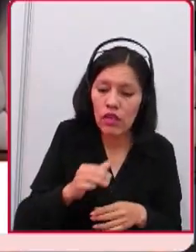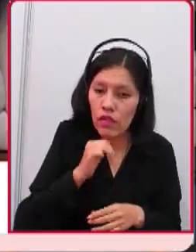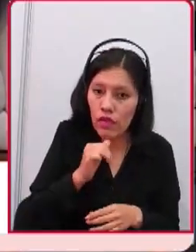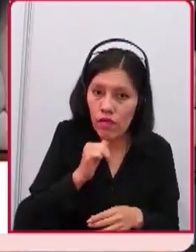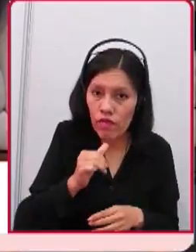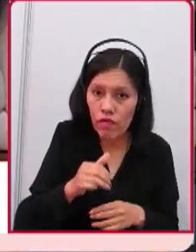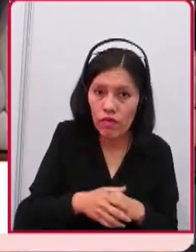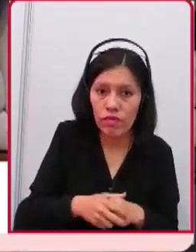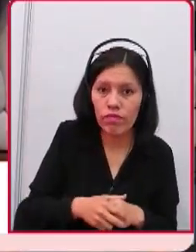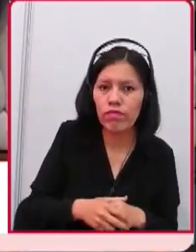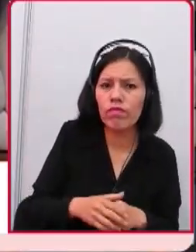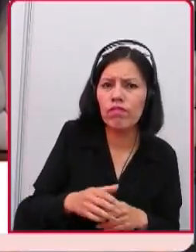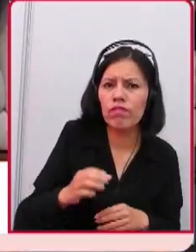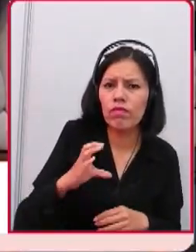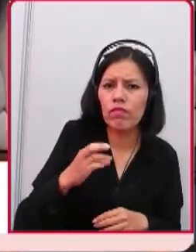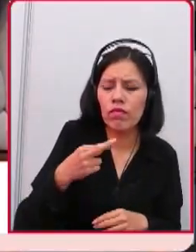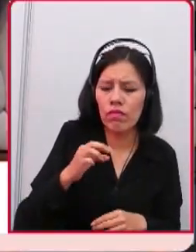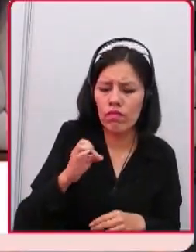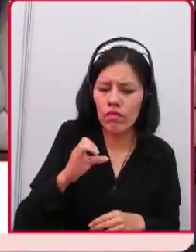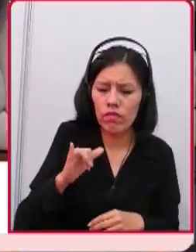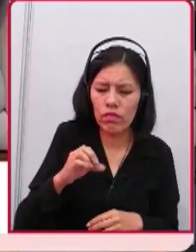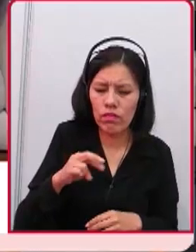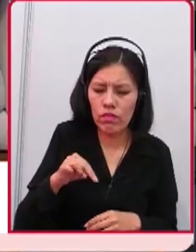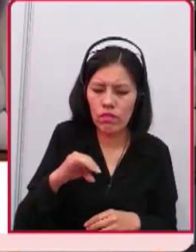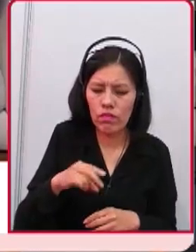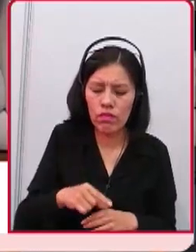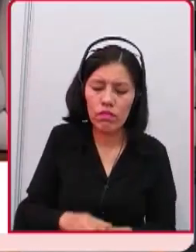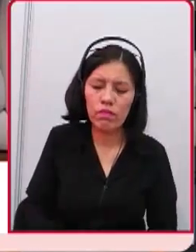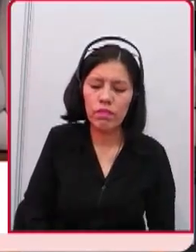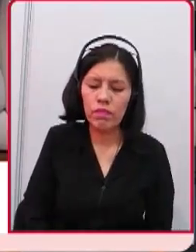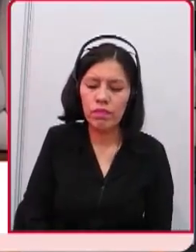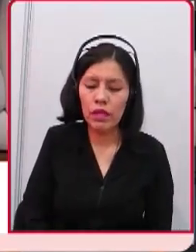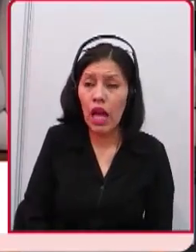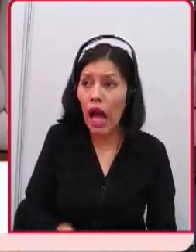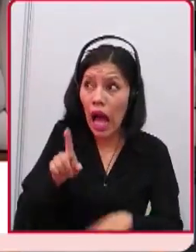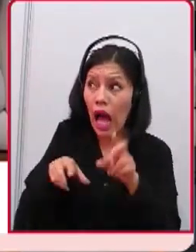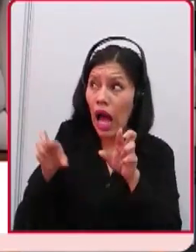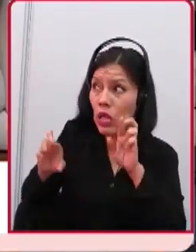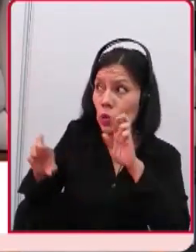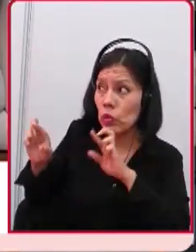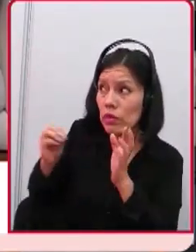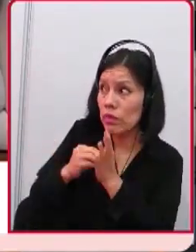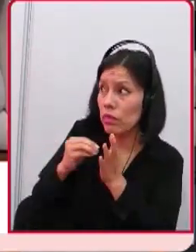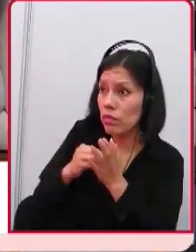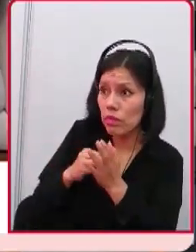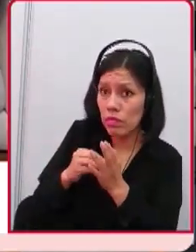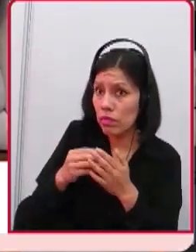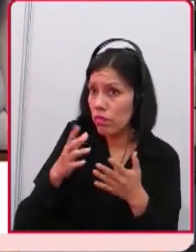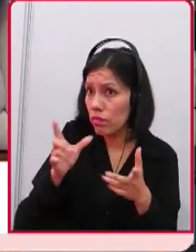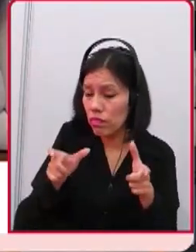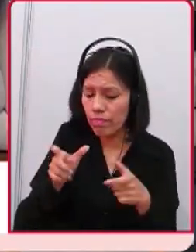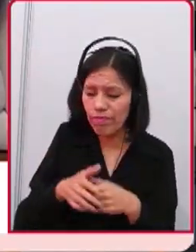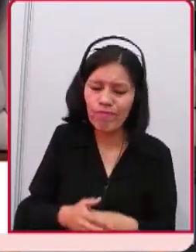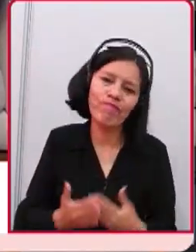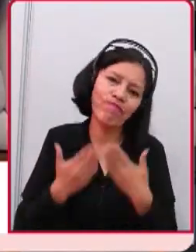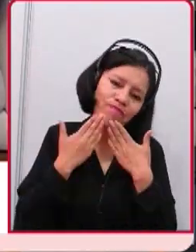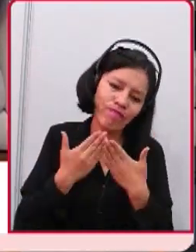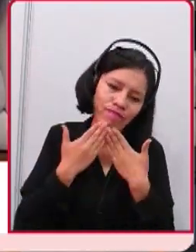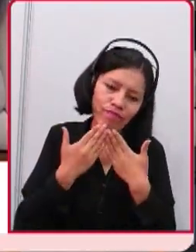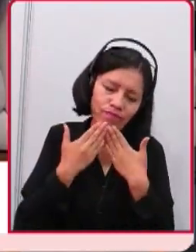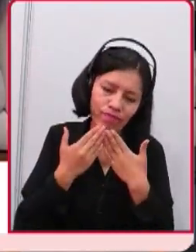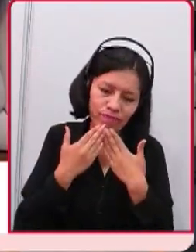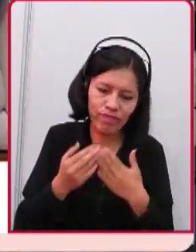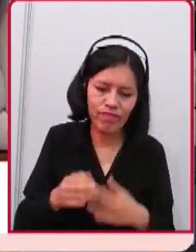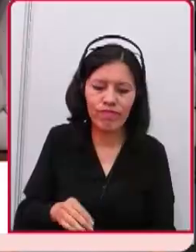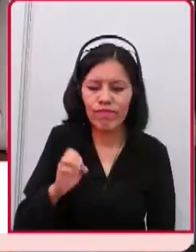con el CRIGIN. Así es. No, muchas gracias. Listo. ¿Alguna consulta del público? Muchas gracias, Alicia. Excelente presentación,